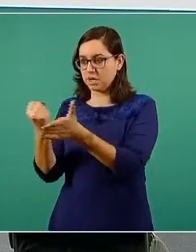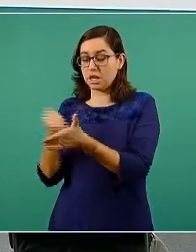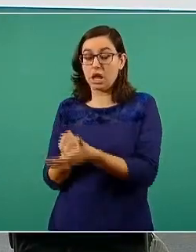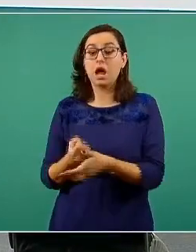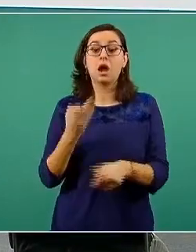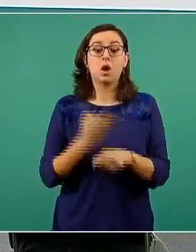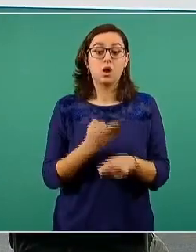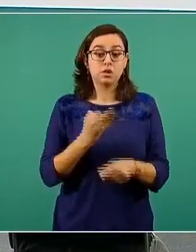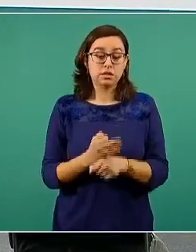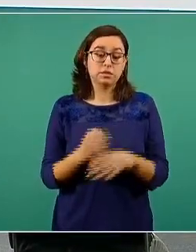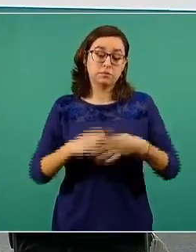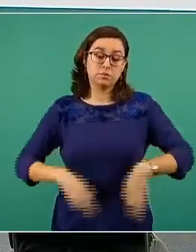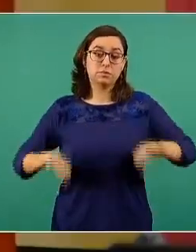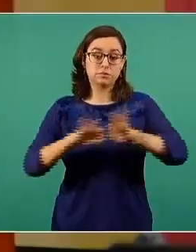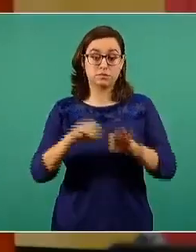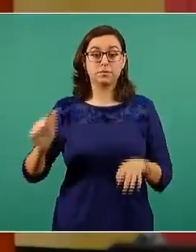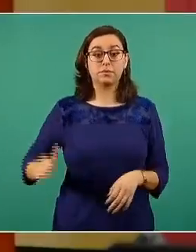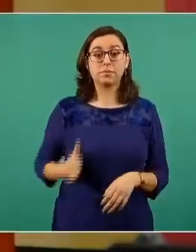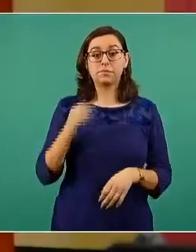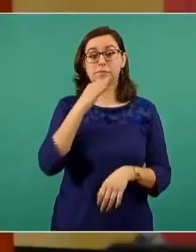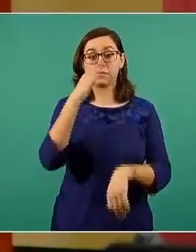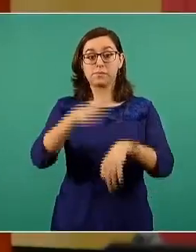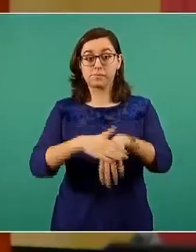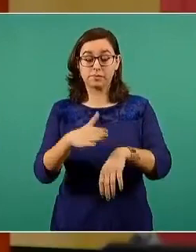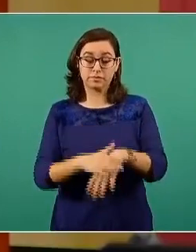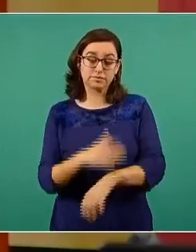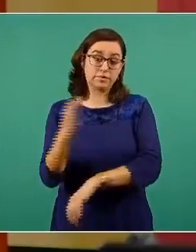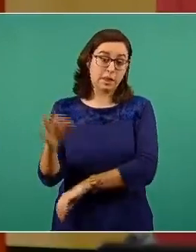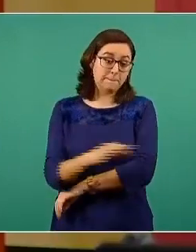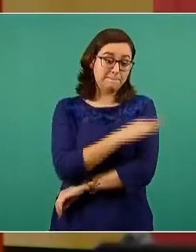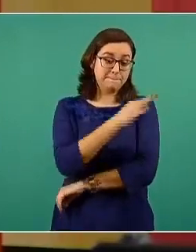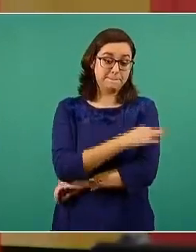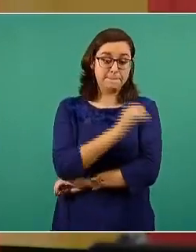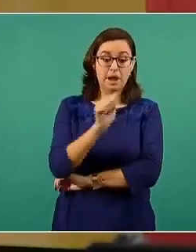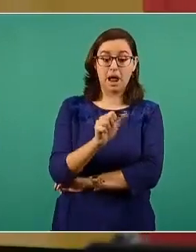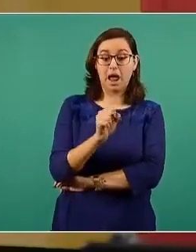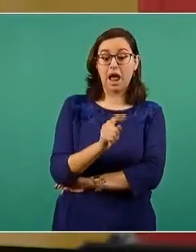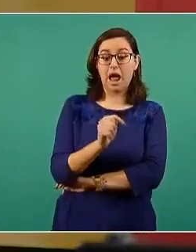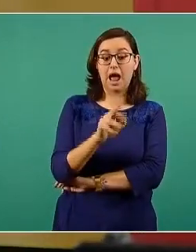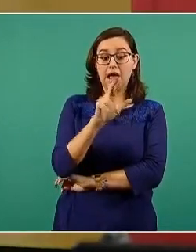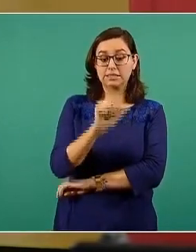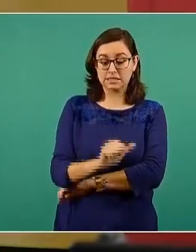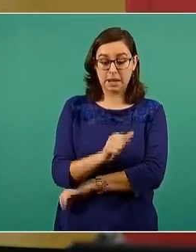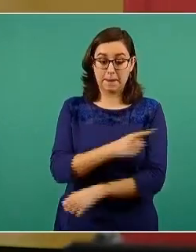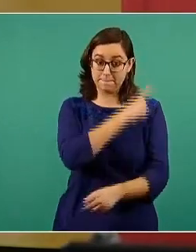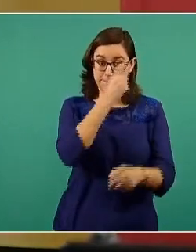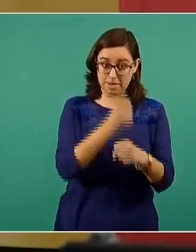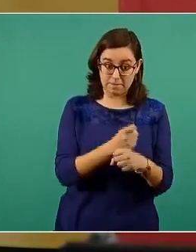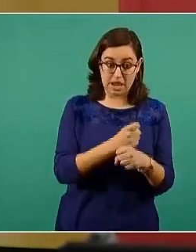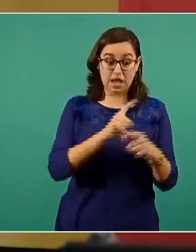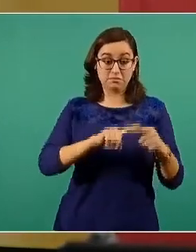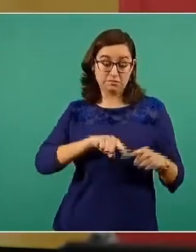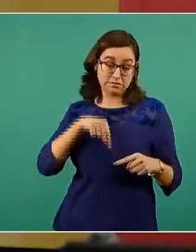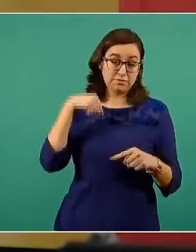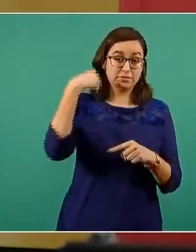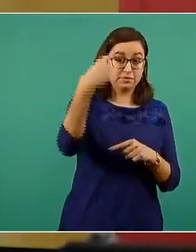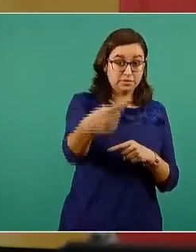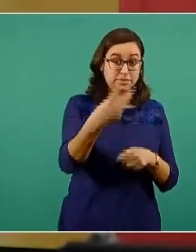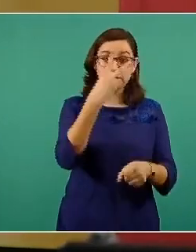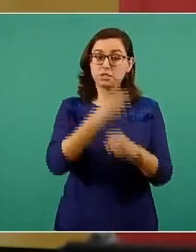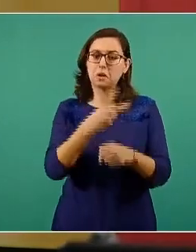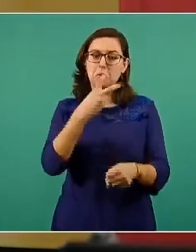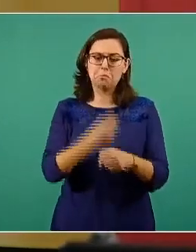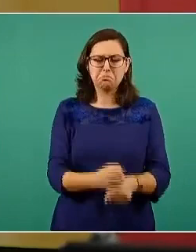para recordar, si usted recibió la vacuna de Astra, esta es la vacuna que tiene el calendario de aplicación más largo.